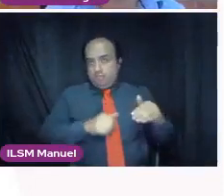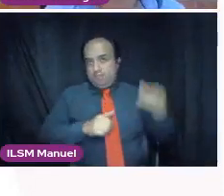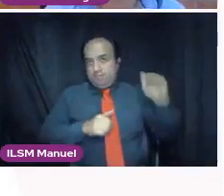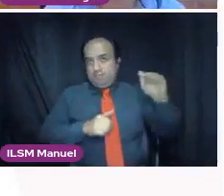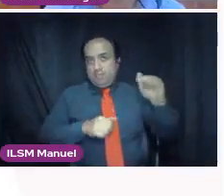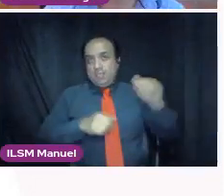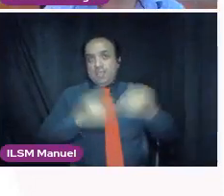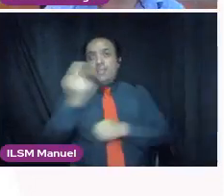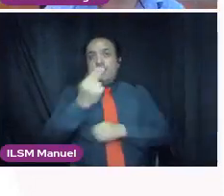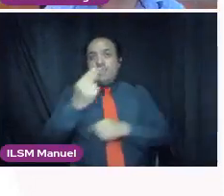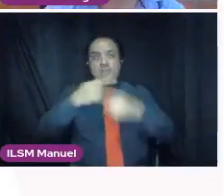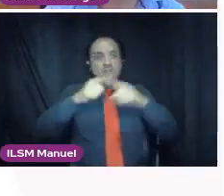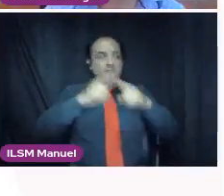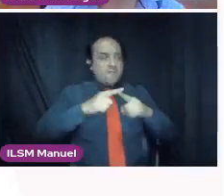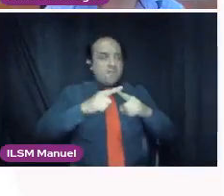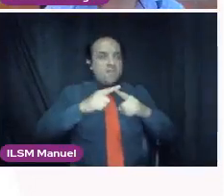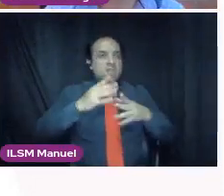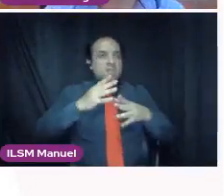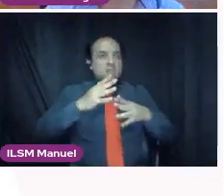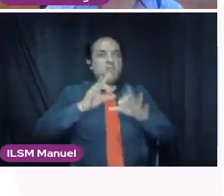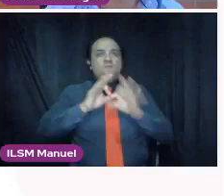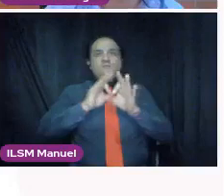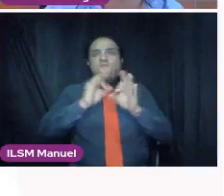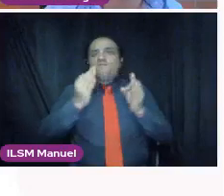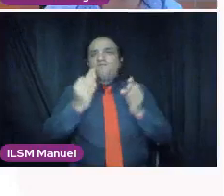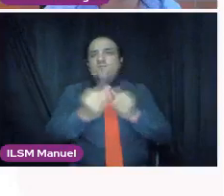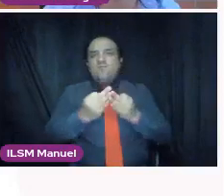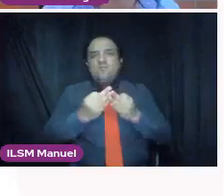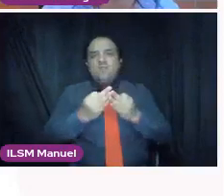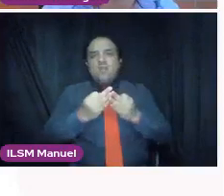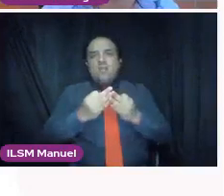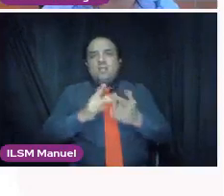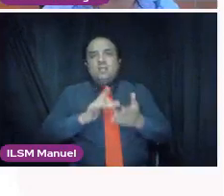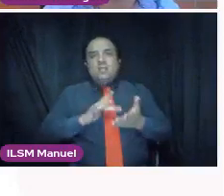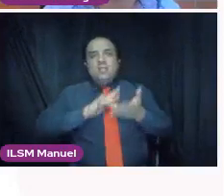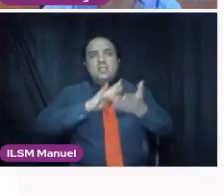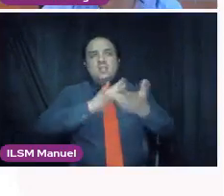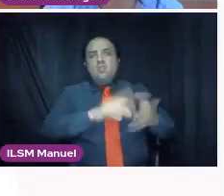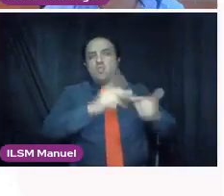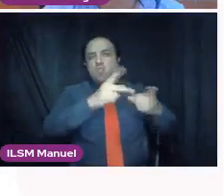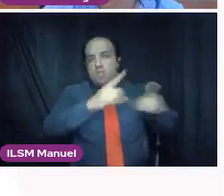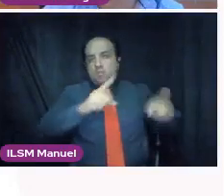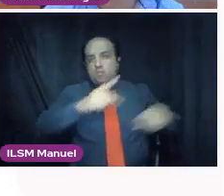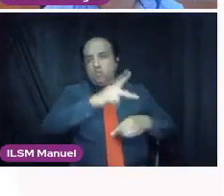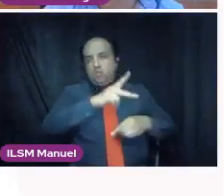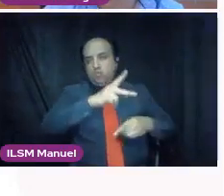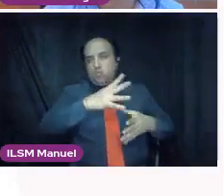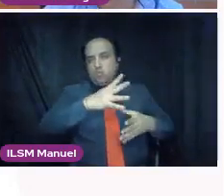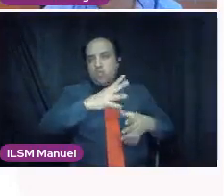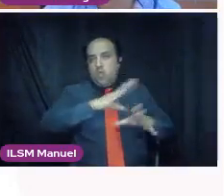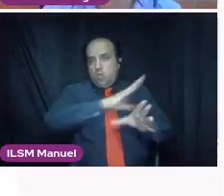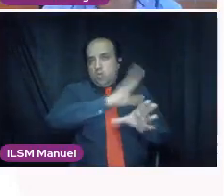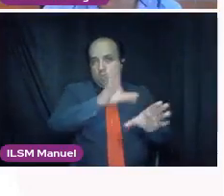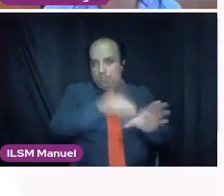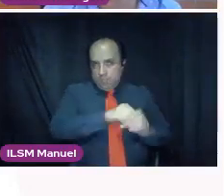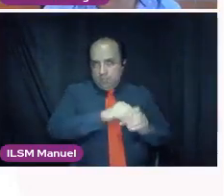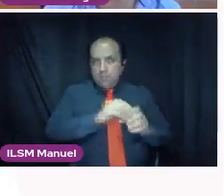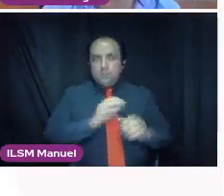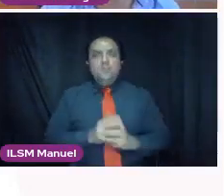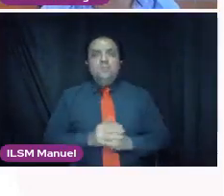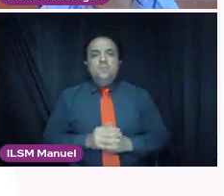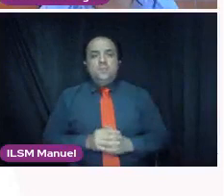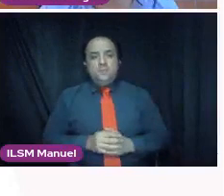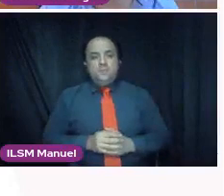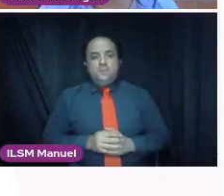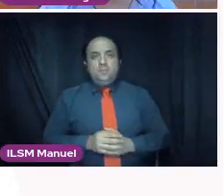actores que favorezcan este desarrollo integral. Y este desarrollo